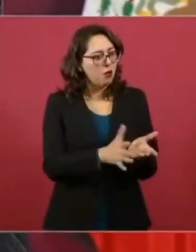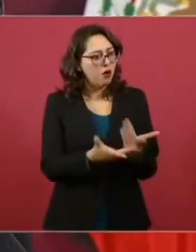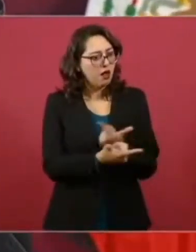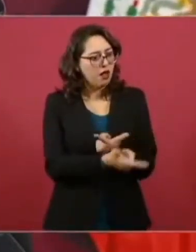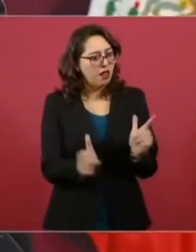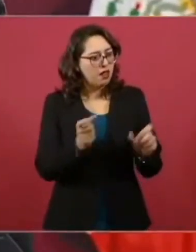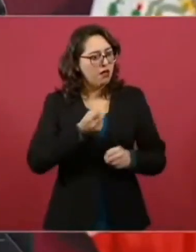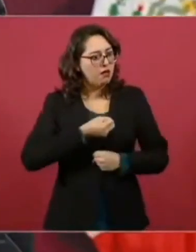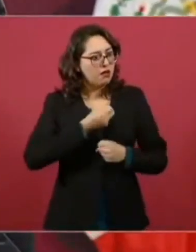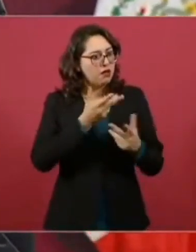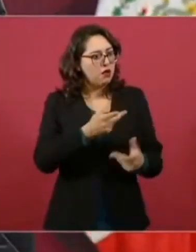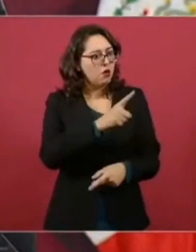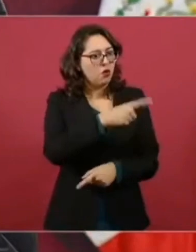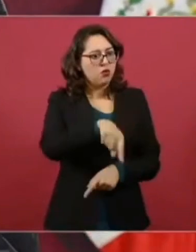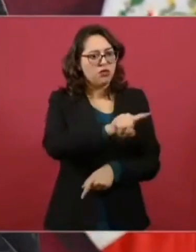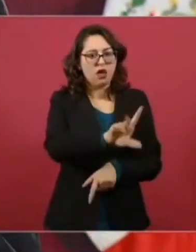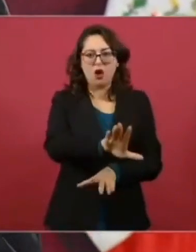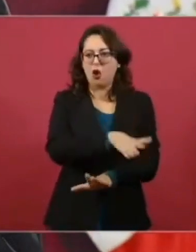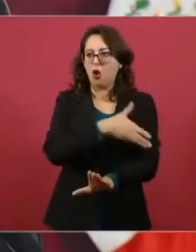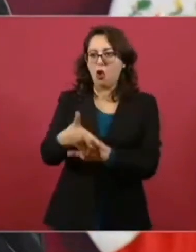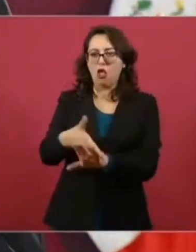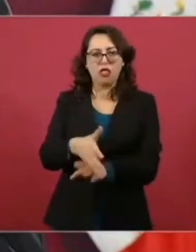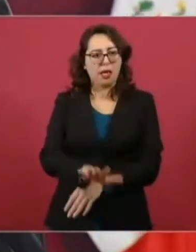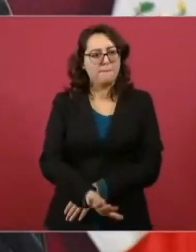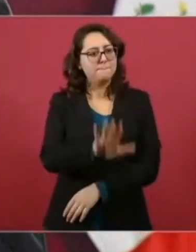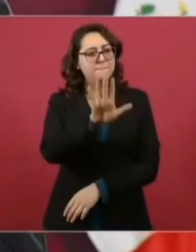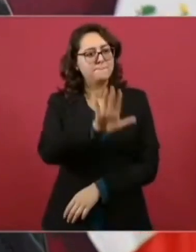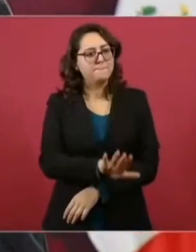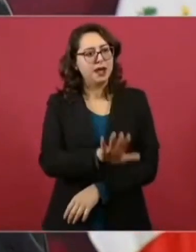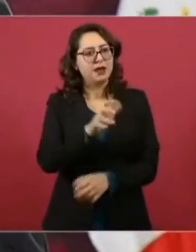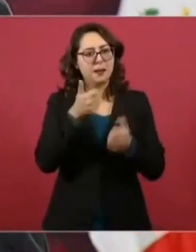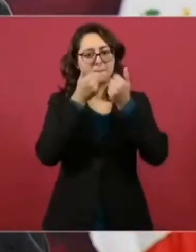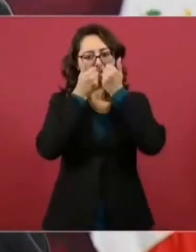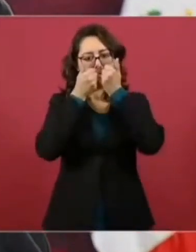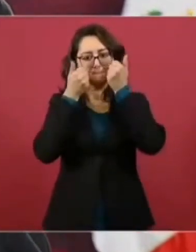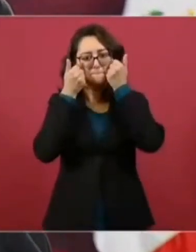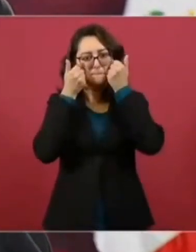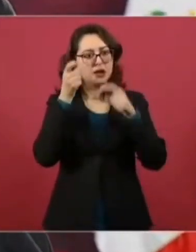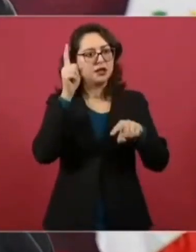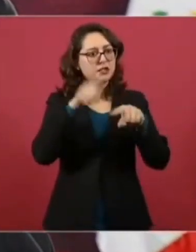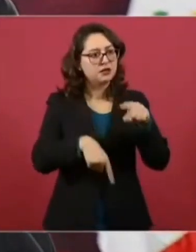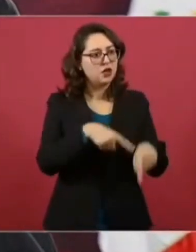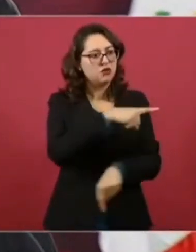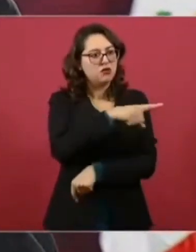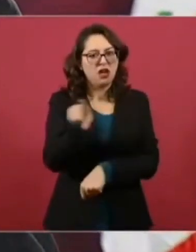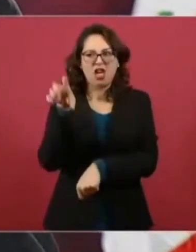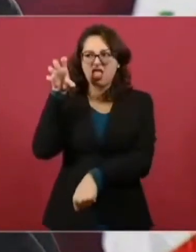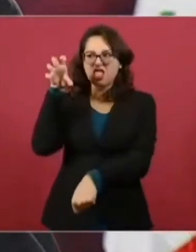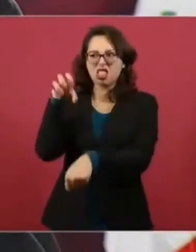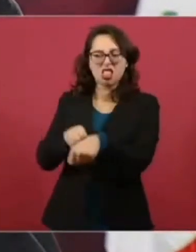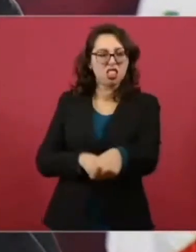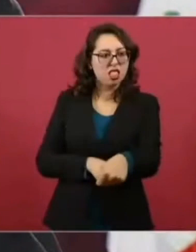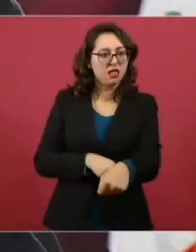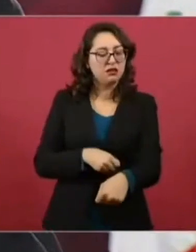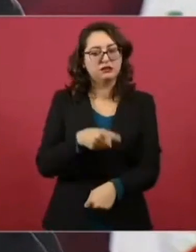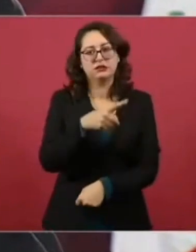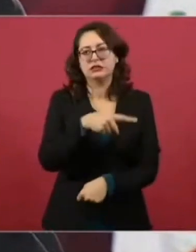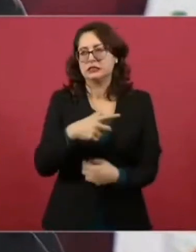Por eso lo detiene Huerta y en la Ciudadela lo